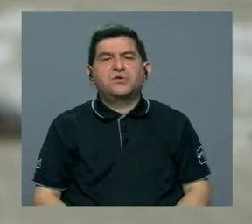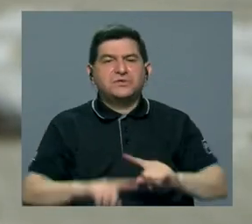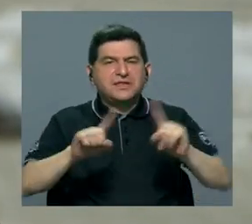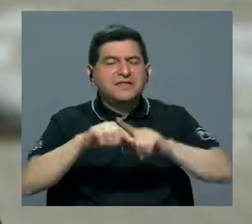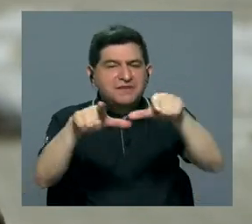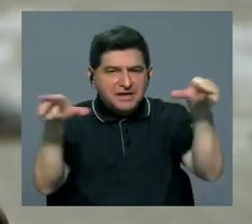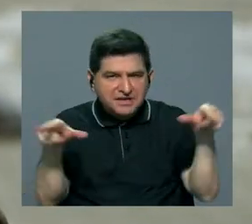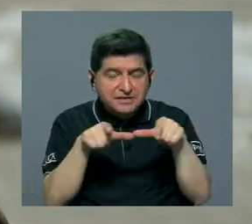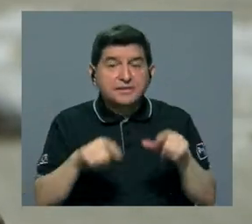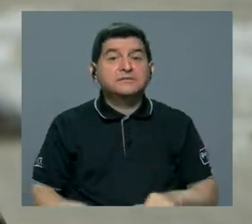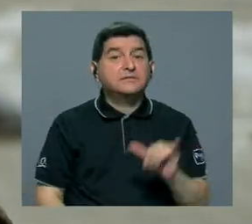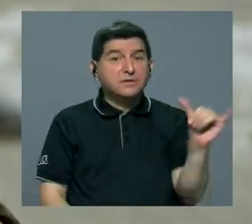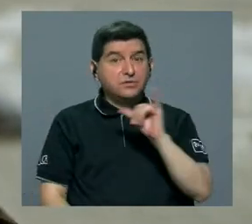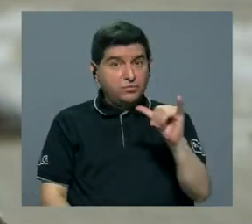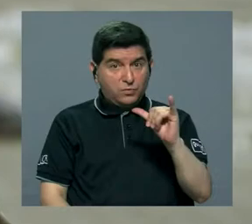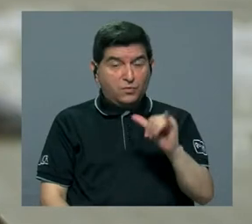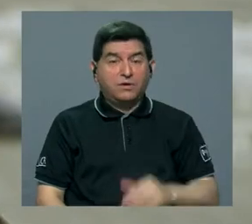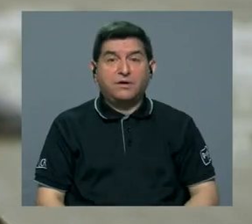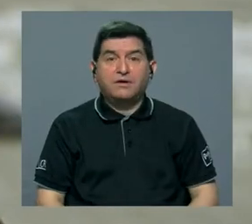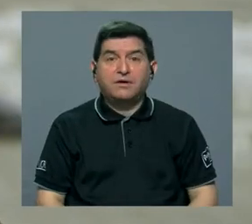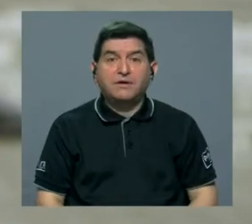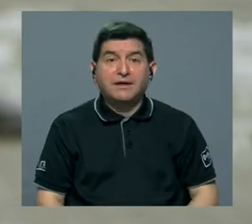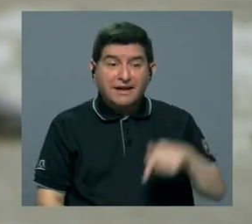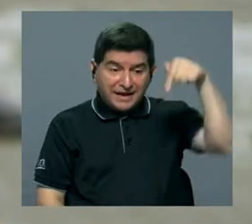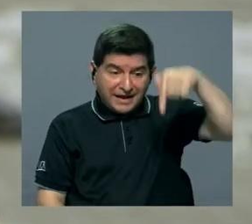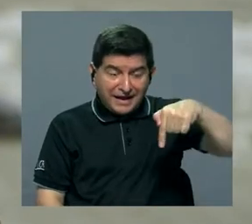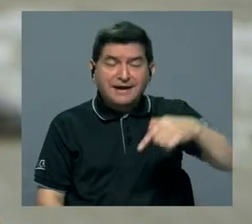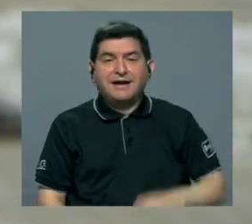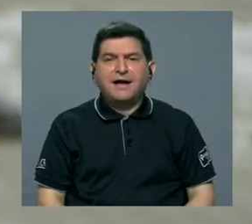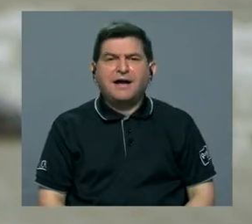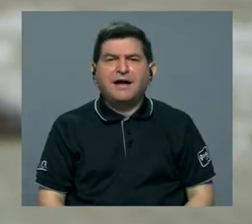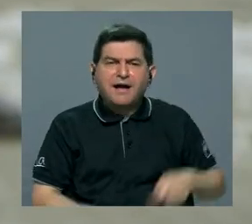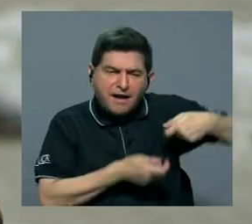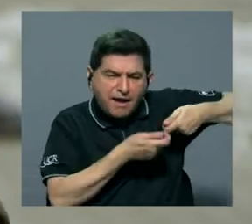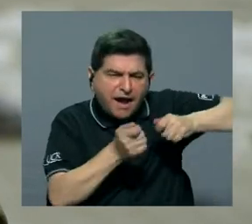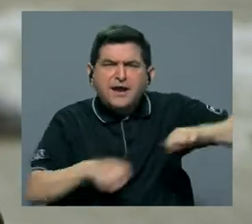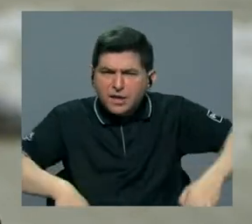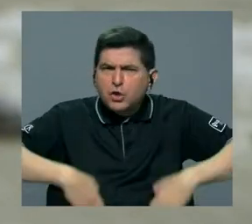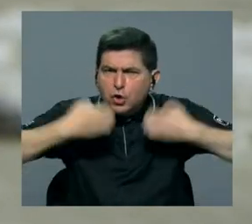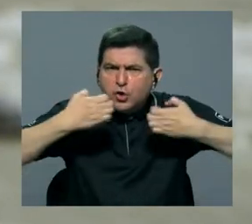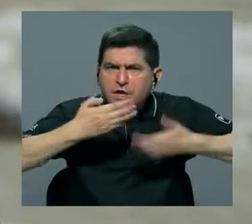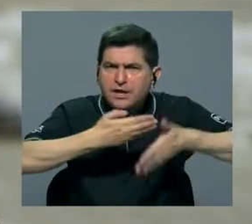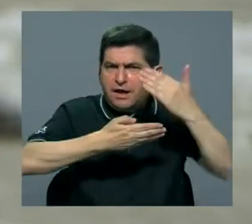del lugar, sino que aquí adentro, si hay arqueología,